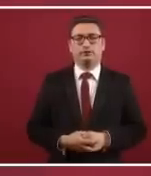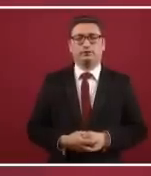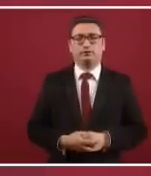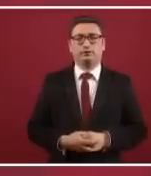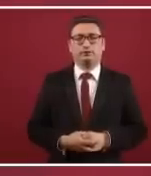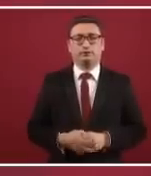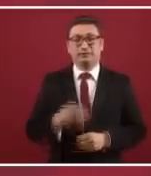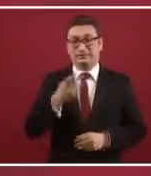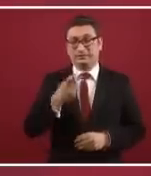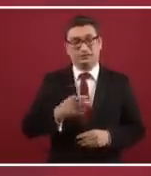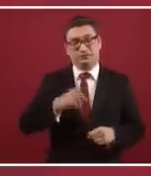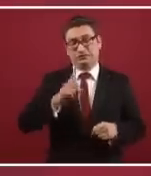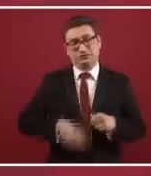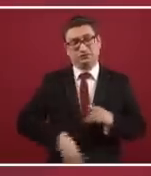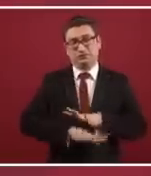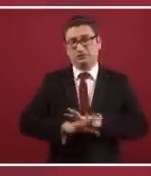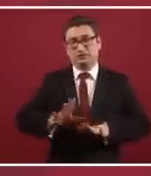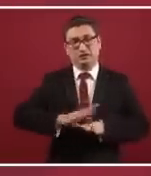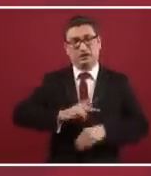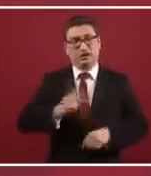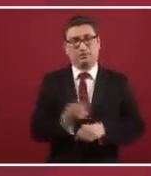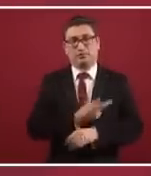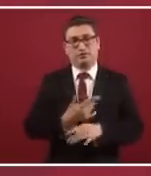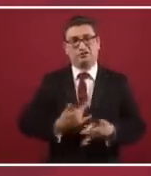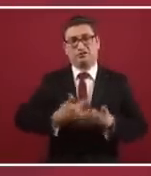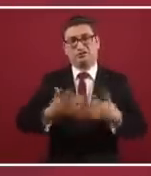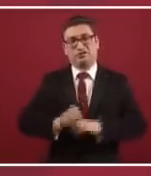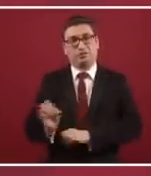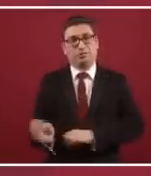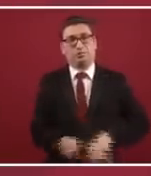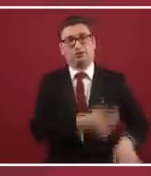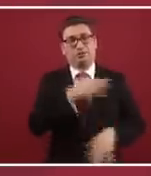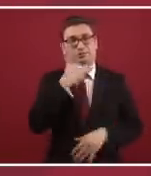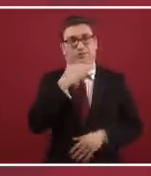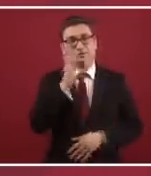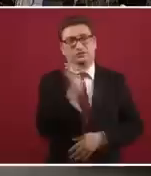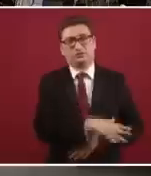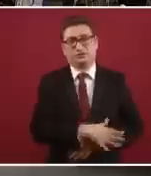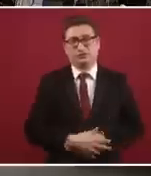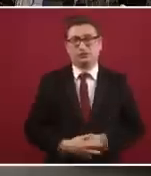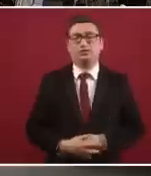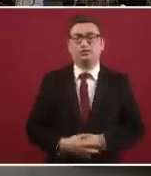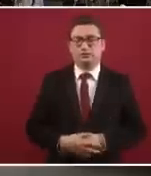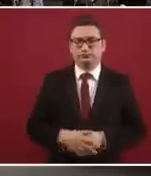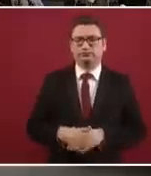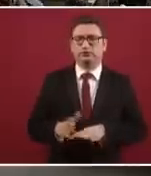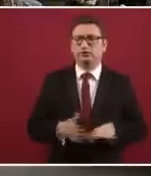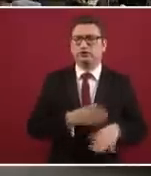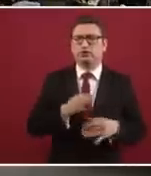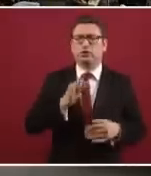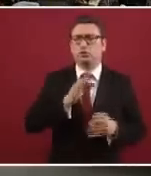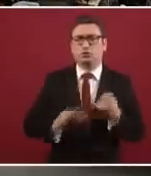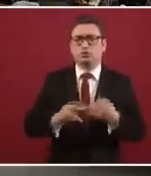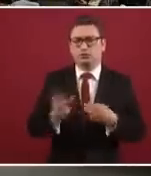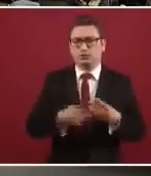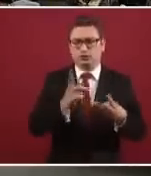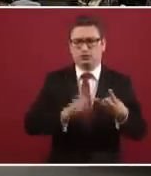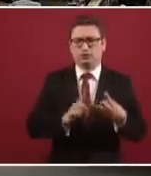a la historia, al basurero de la historia. Y finalmente, presidente, preguntarle su opinión